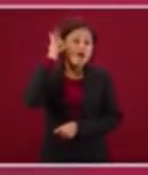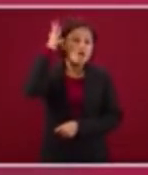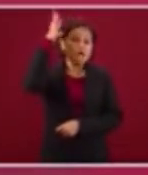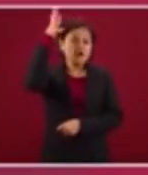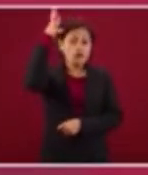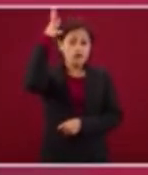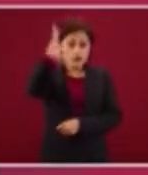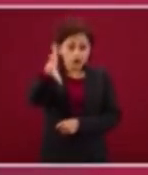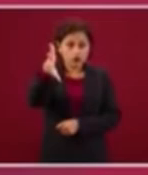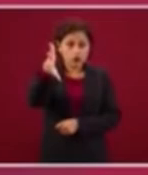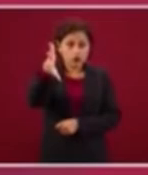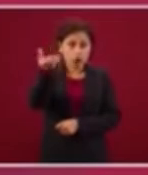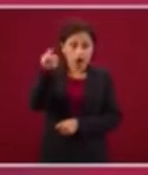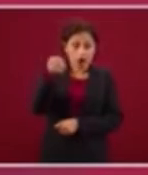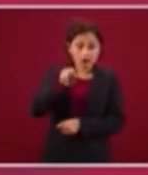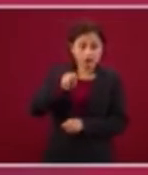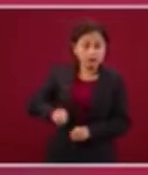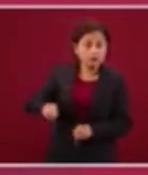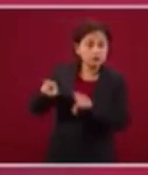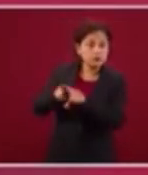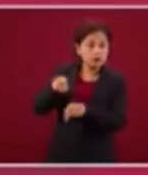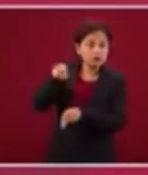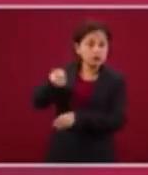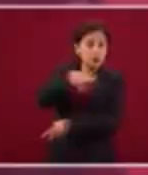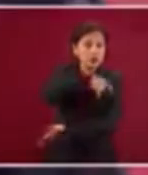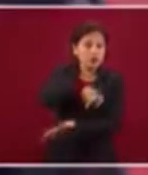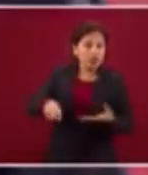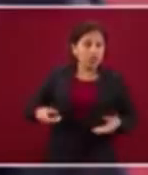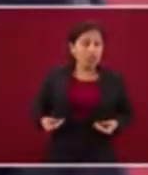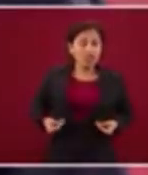esas atrocidades.